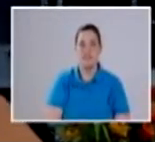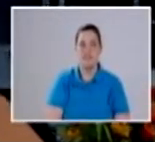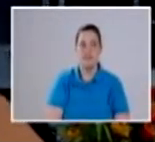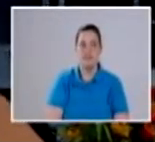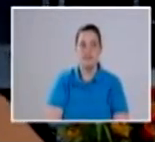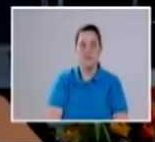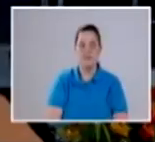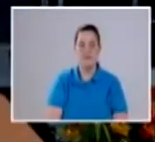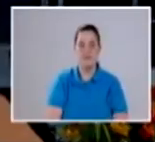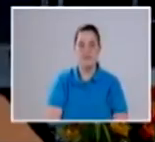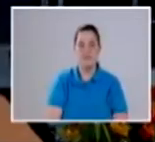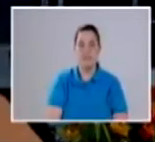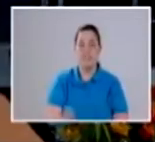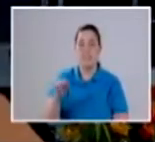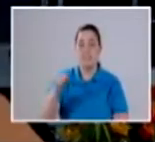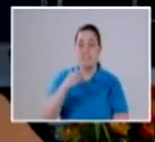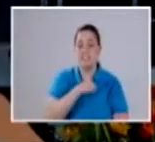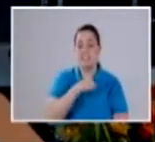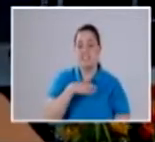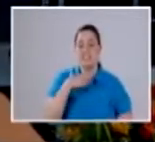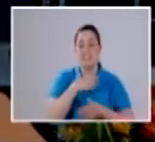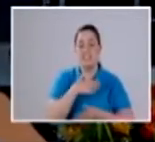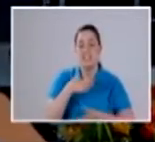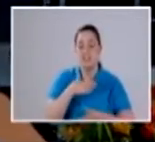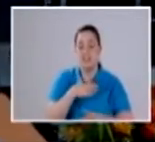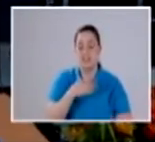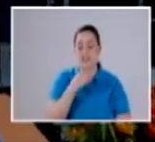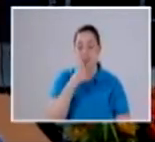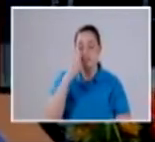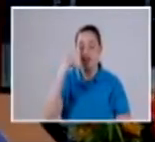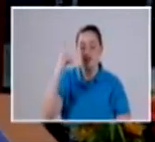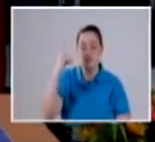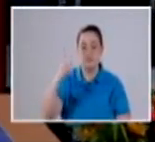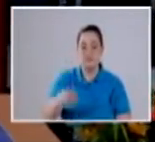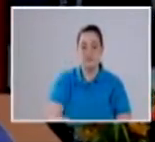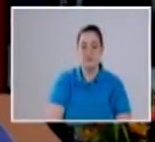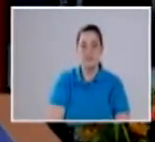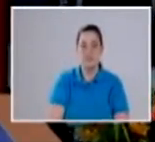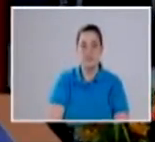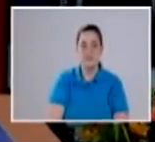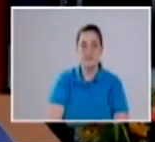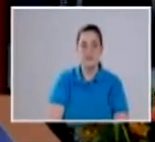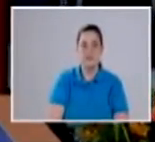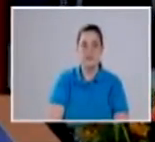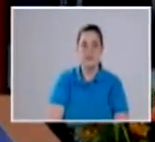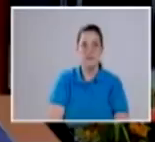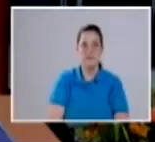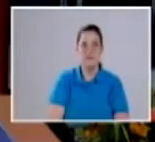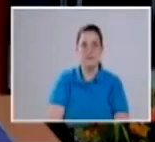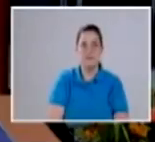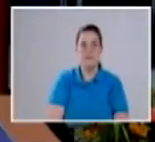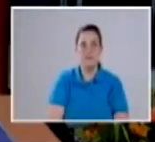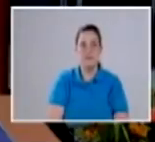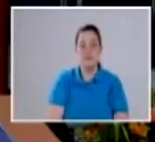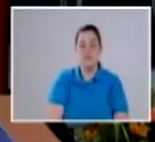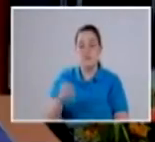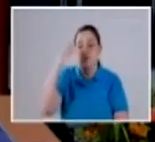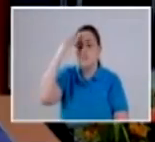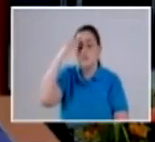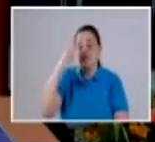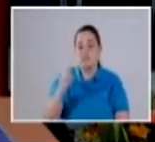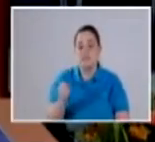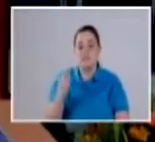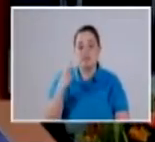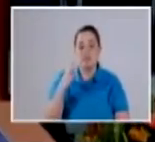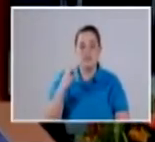Si quieres agradar a Dios, tienes que creérselo, porque Dios no está esperando hacerte mal. No sé cuántas veces lo tengo que